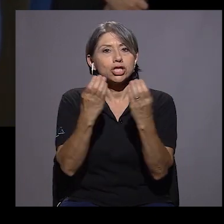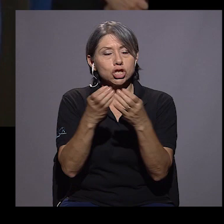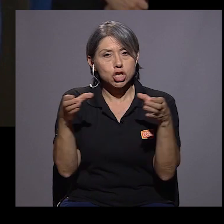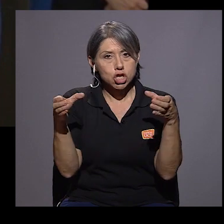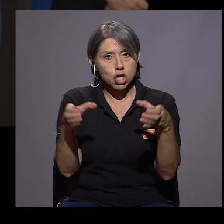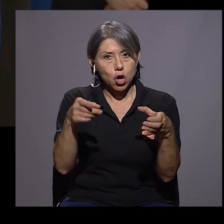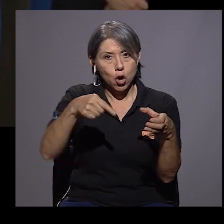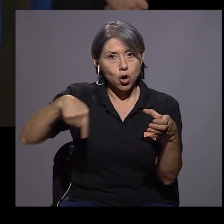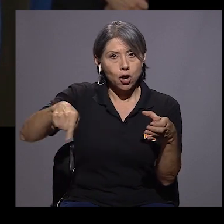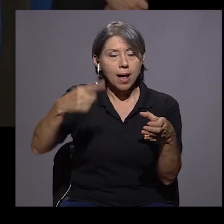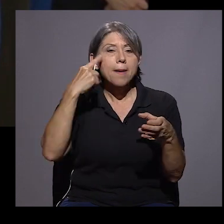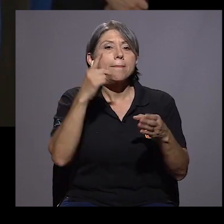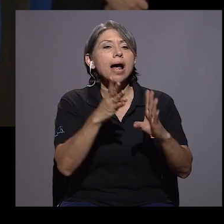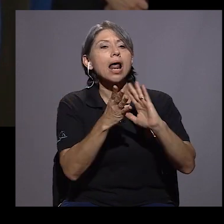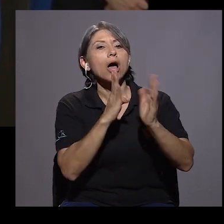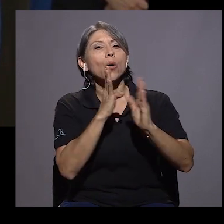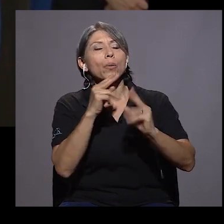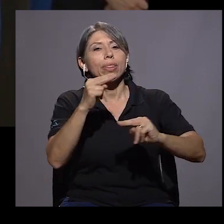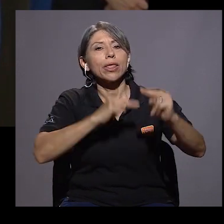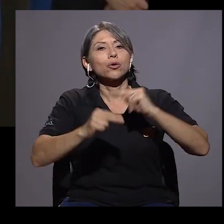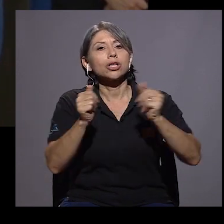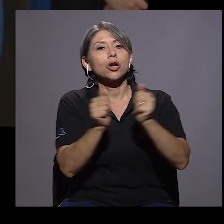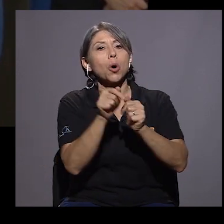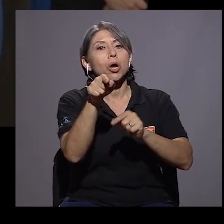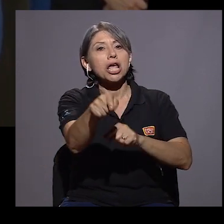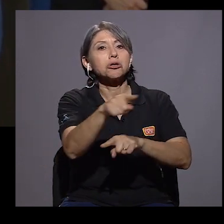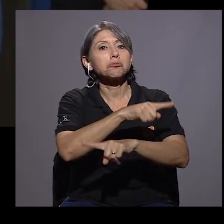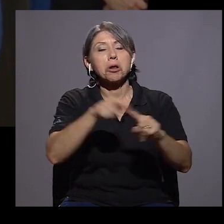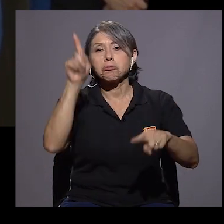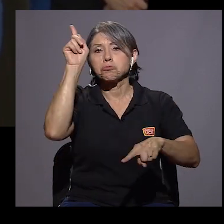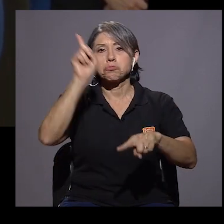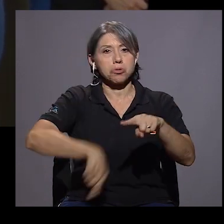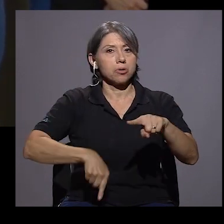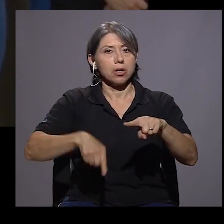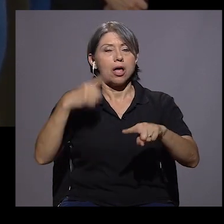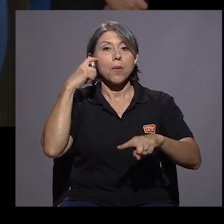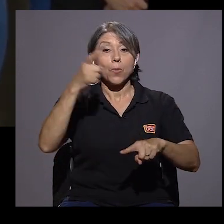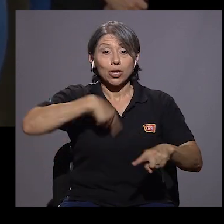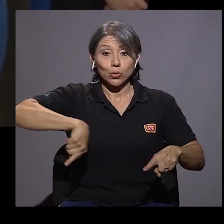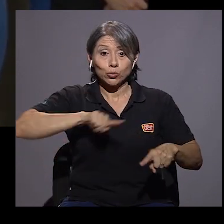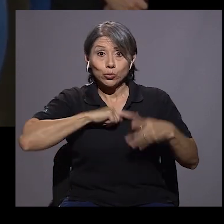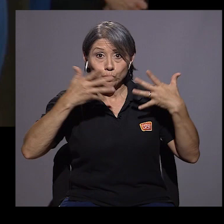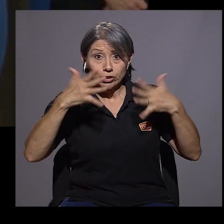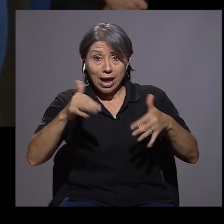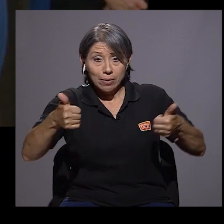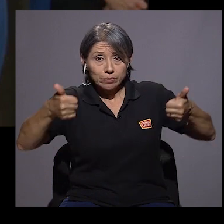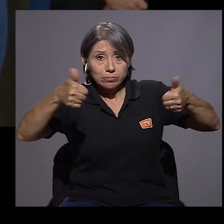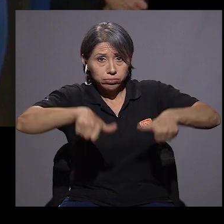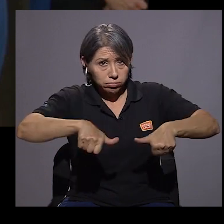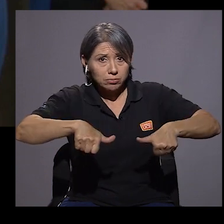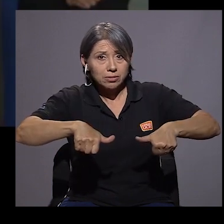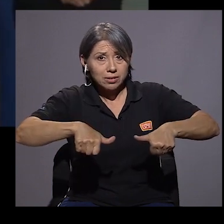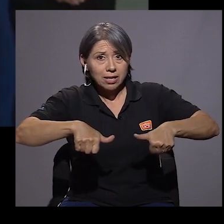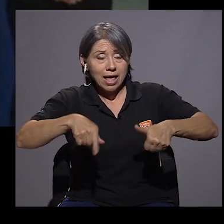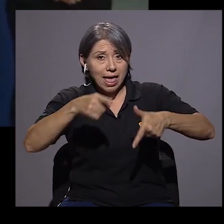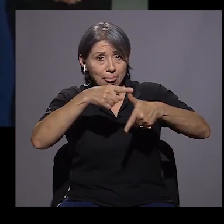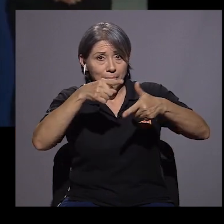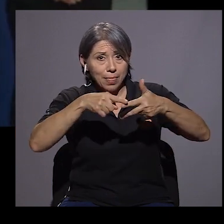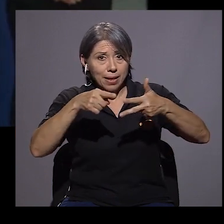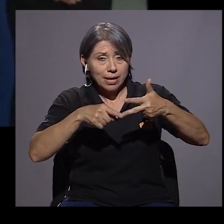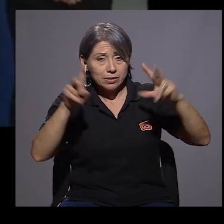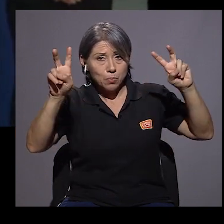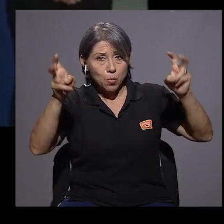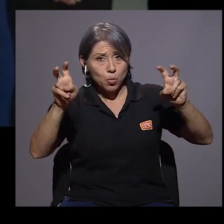servidor formó parte de la comisión que integré para negociar con ellos y no fue posible porque habíamos llegado a un